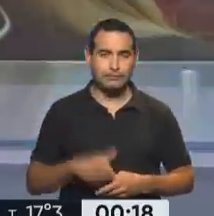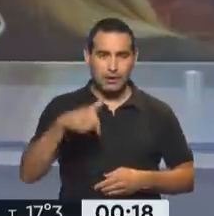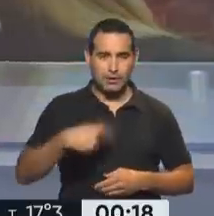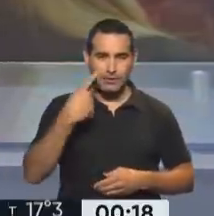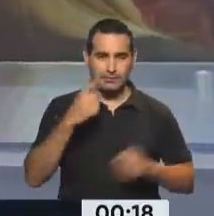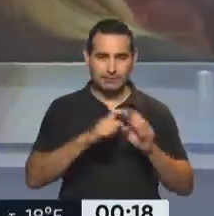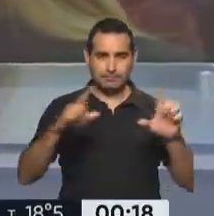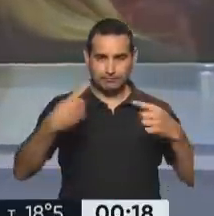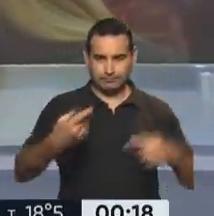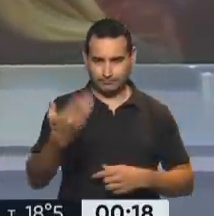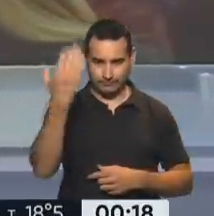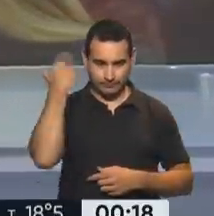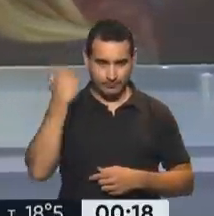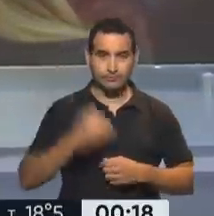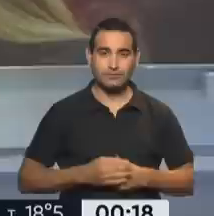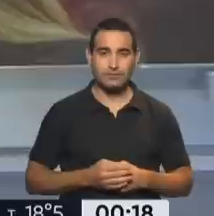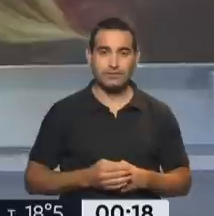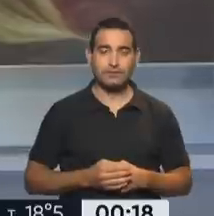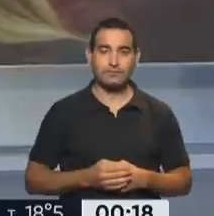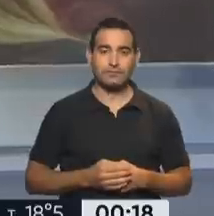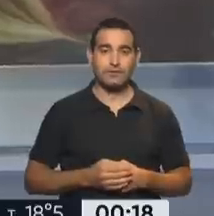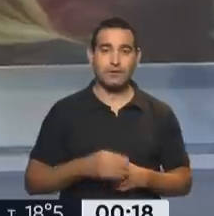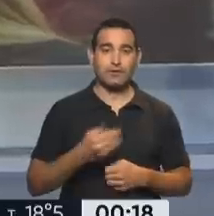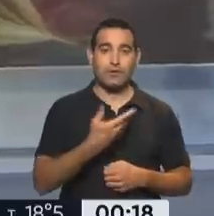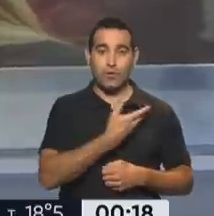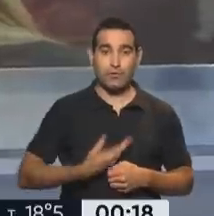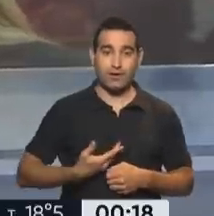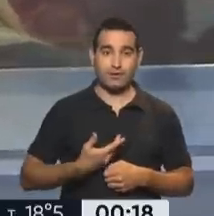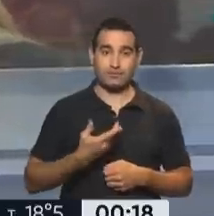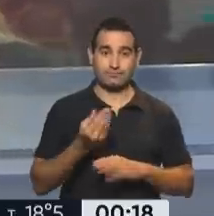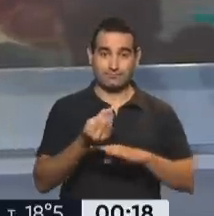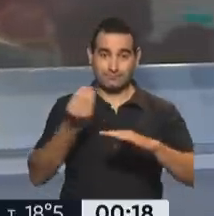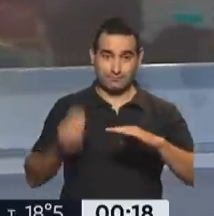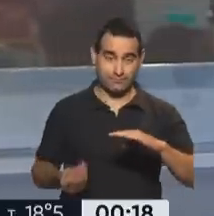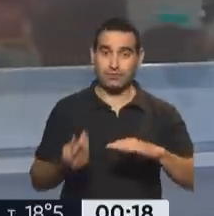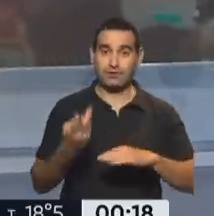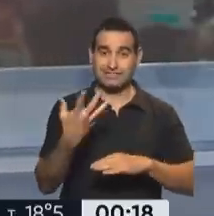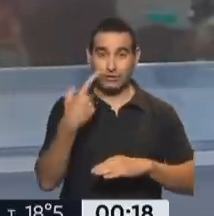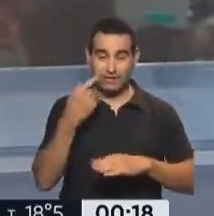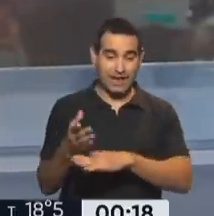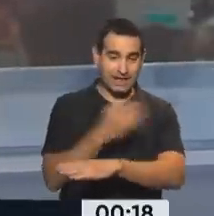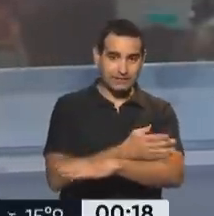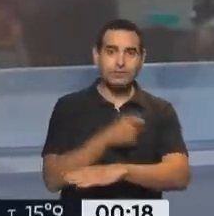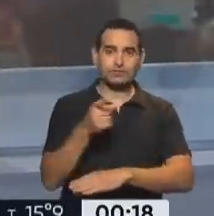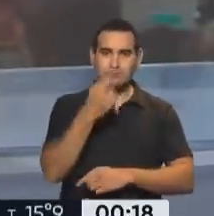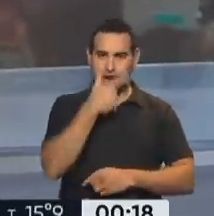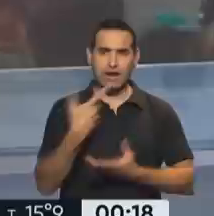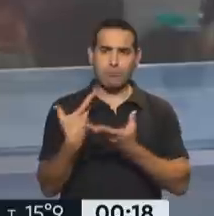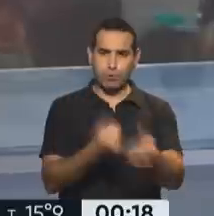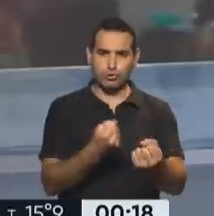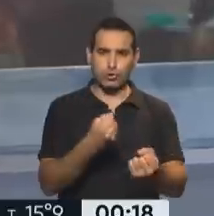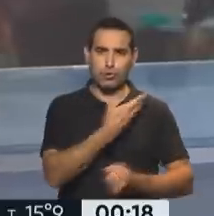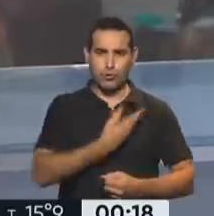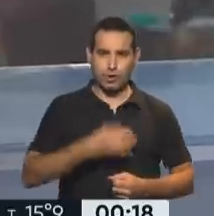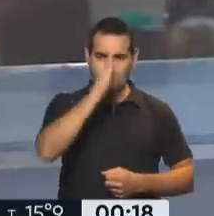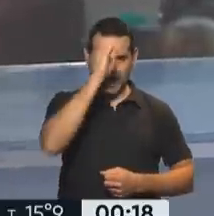de archivo. 5 días antes de dejar el gobierno, Mauricio Macri respaldaba al gobierno de Jeanine Áñez y esto